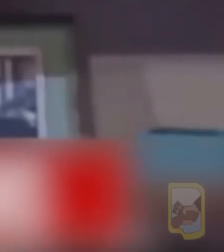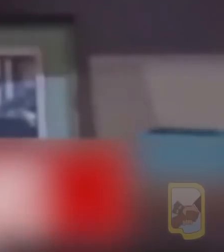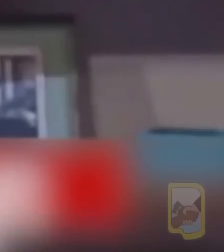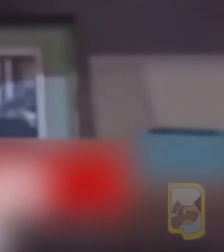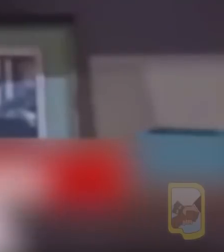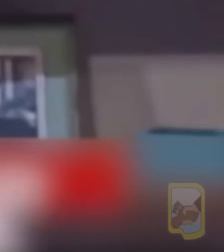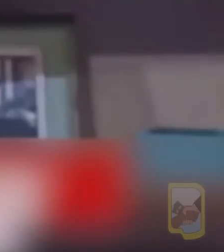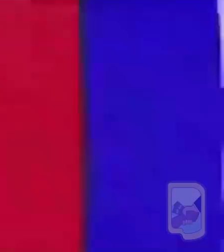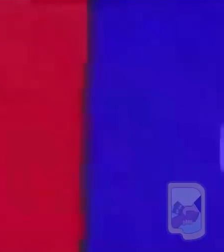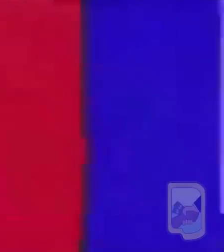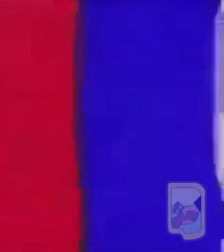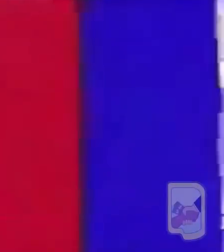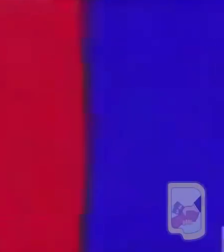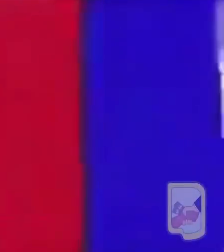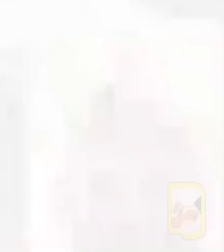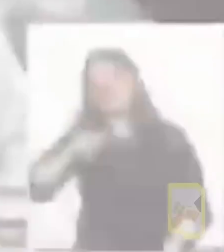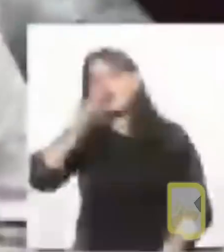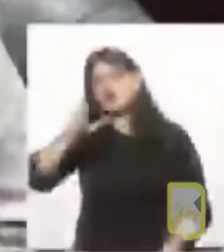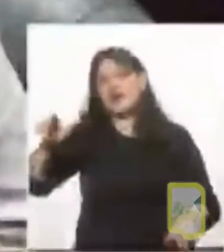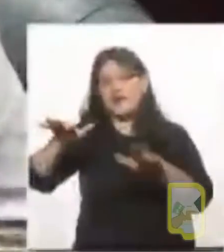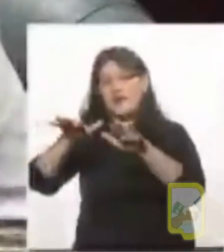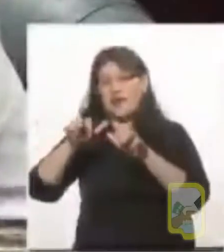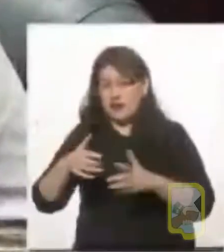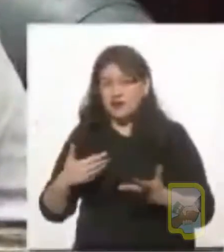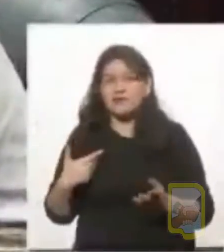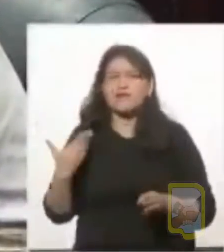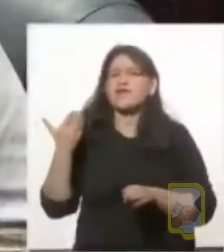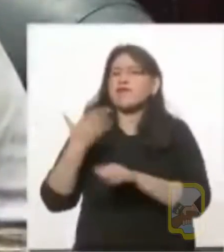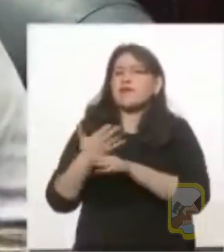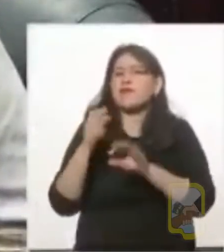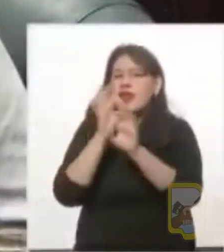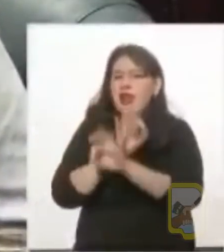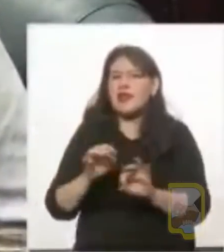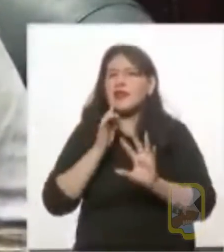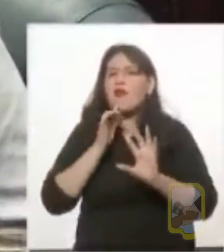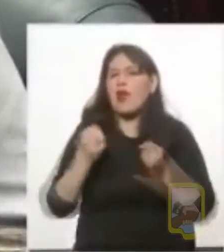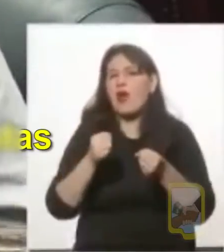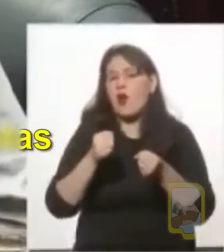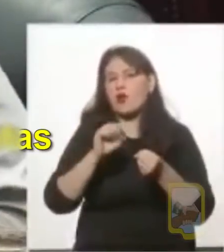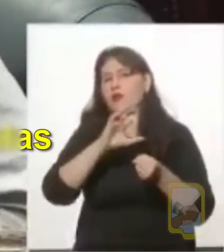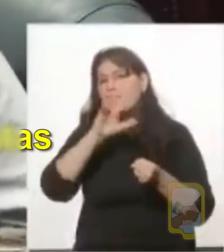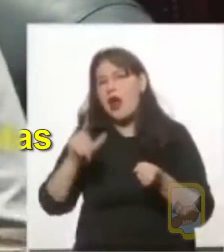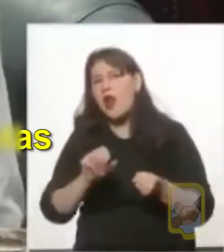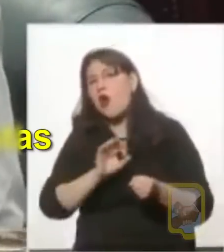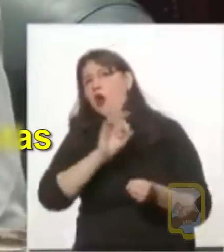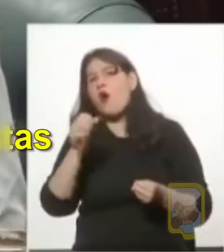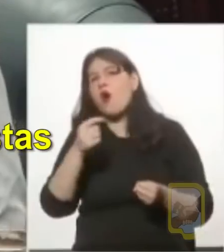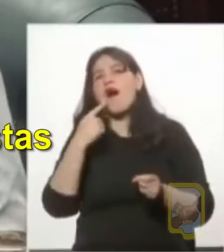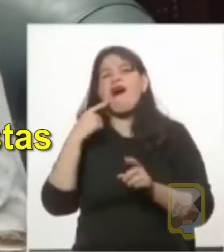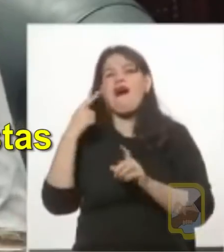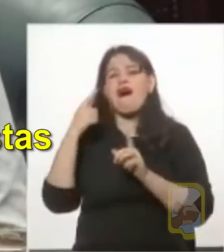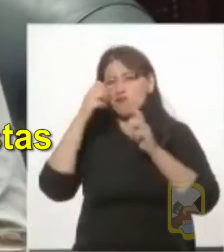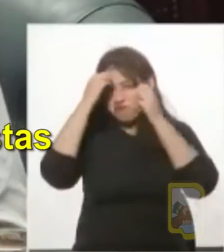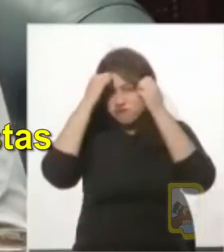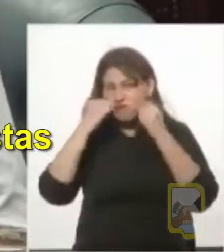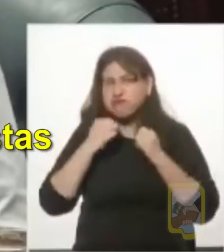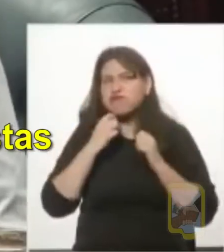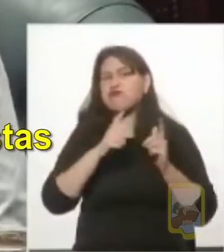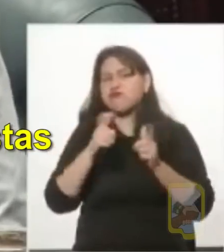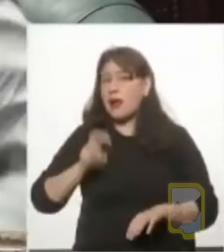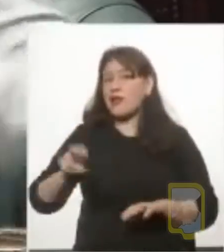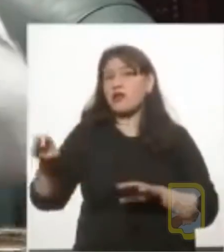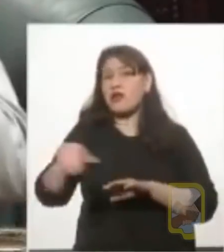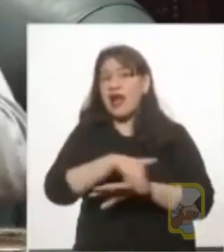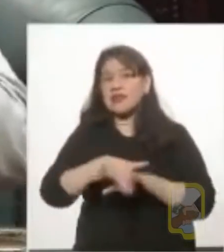lo que haya, para el que más necesita. Es una moción que no menciona un bloqueo criminal, ni menciona los atentados terroristas que Cuba ha